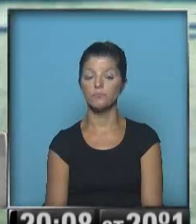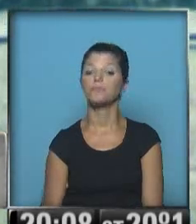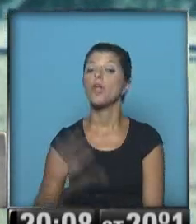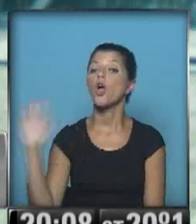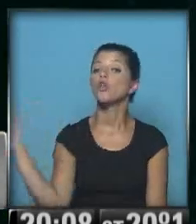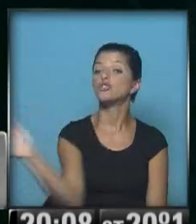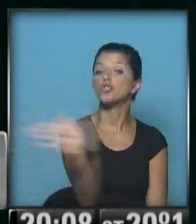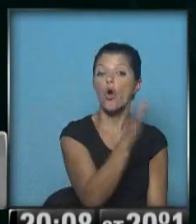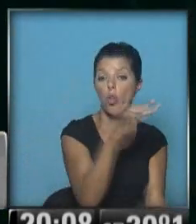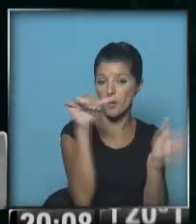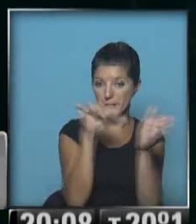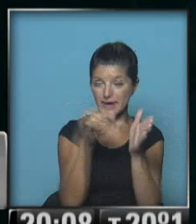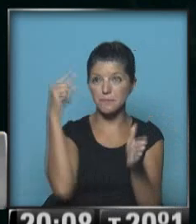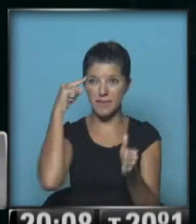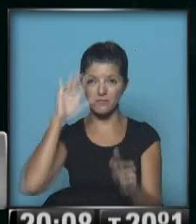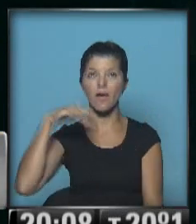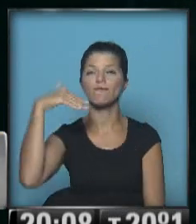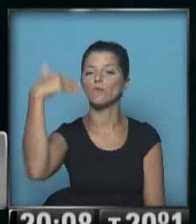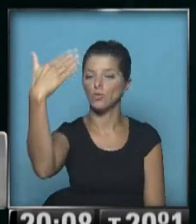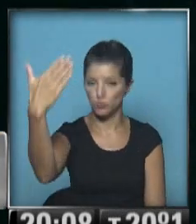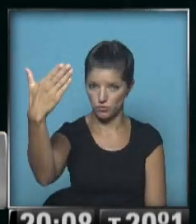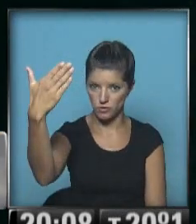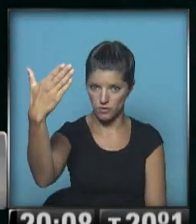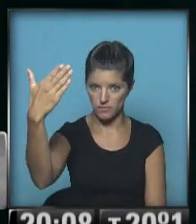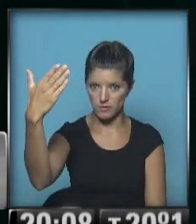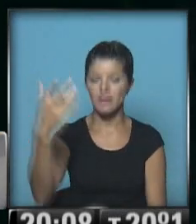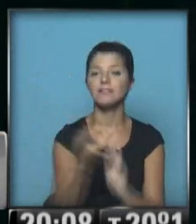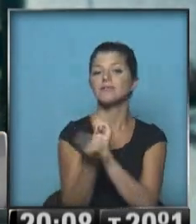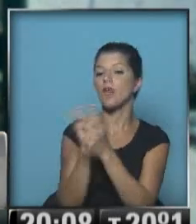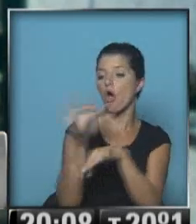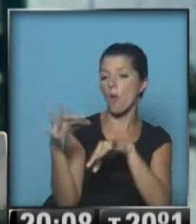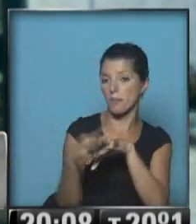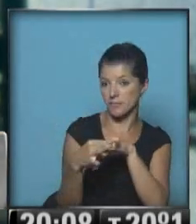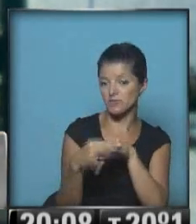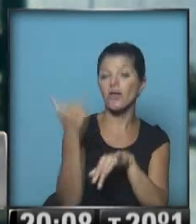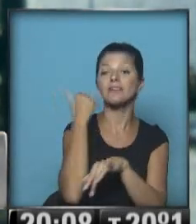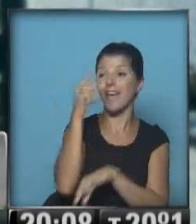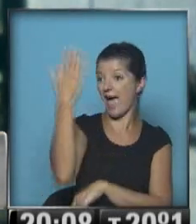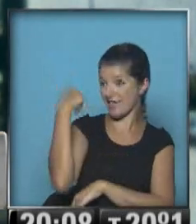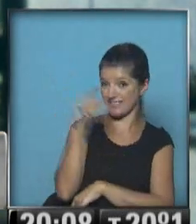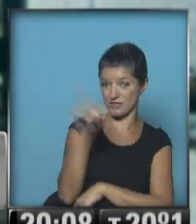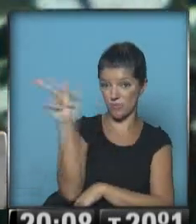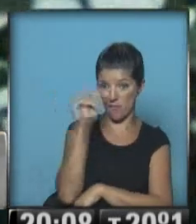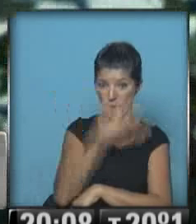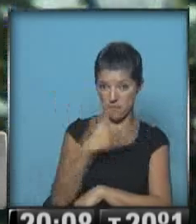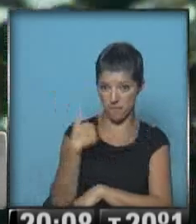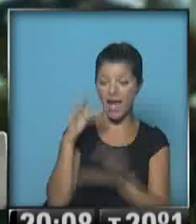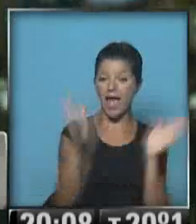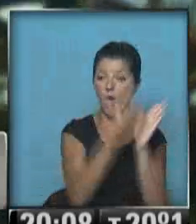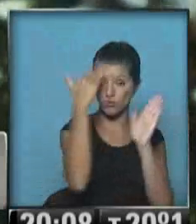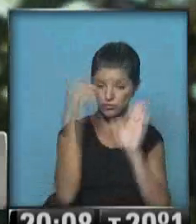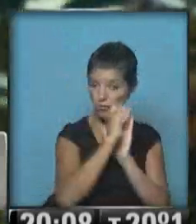cultura ahora hacia el futuro renovando los compromisos hechos por sus padres fundadores en la